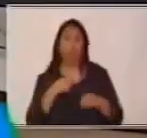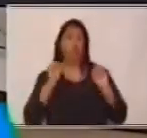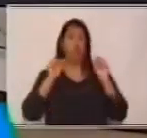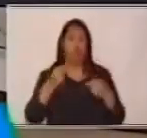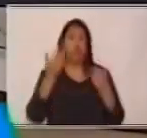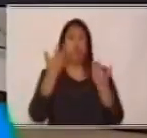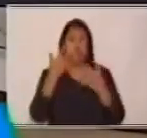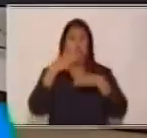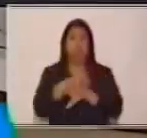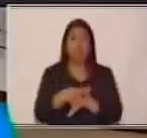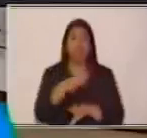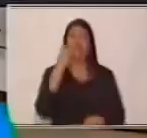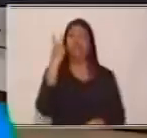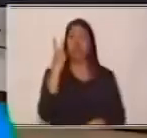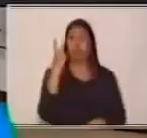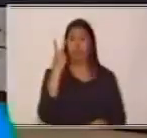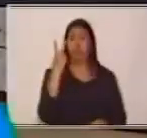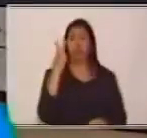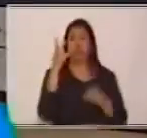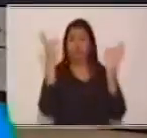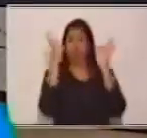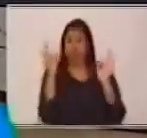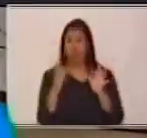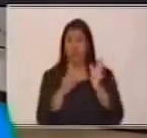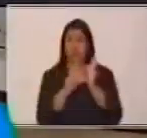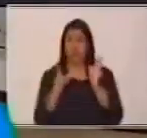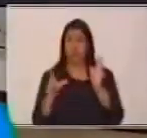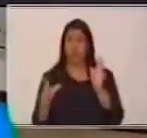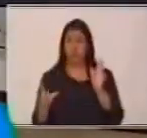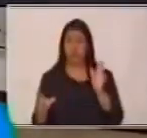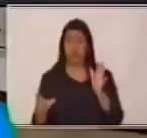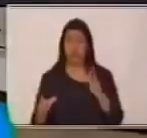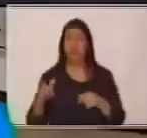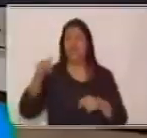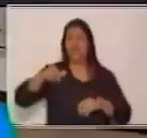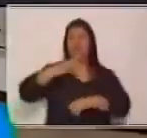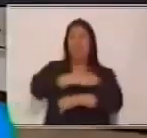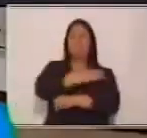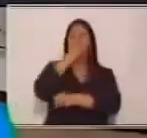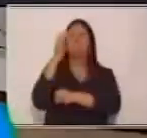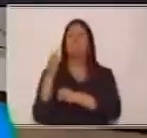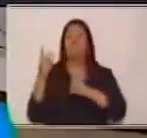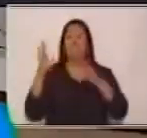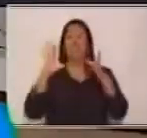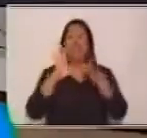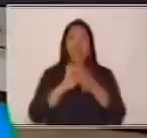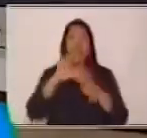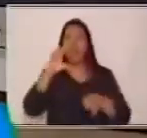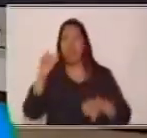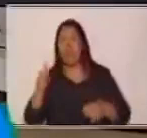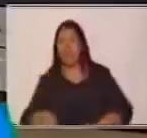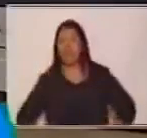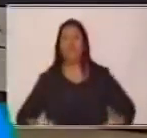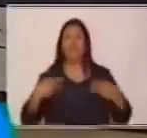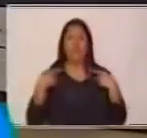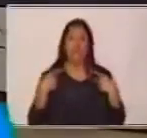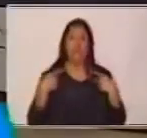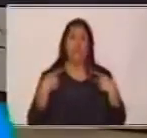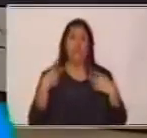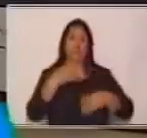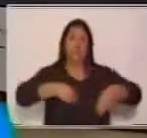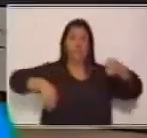literarias. En esta estamos mezclando primavera de la vida, está sustituyendo a